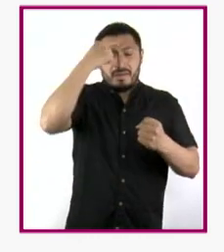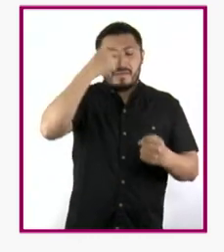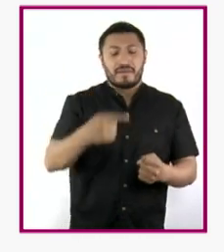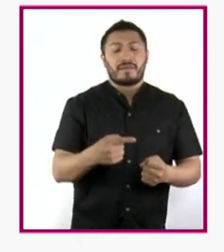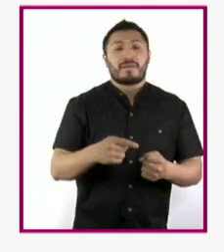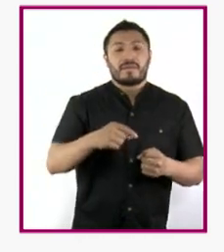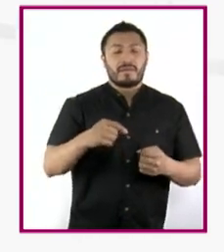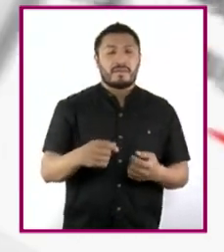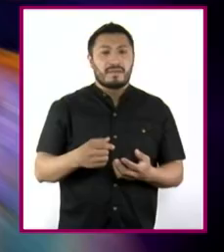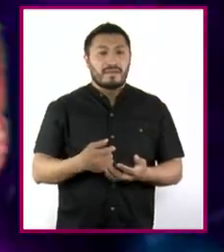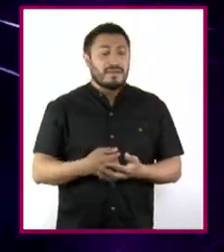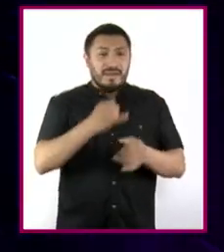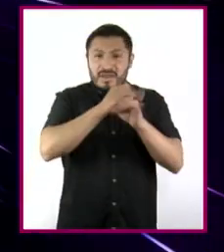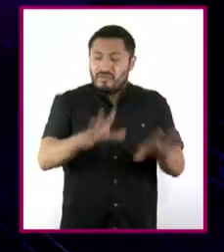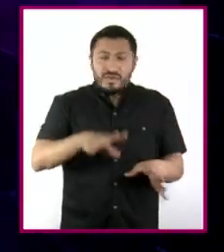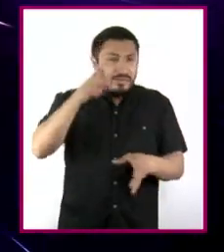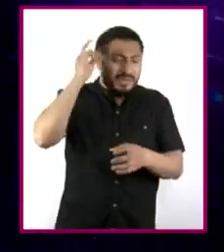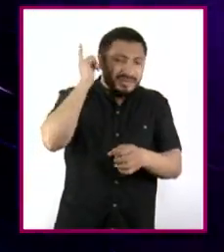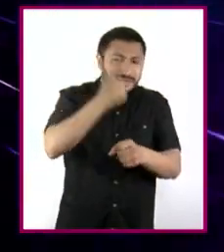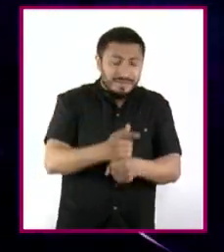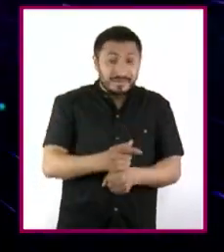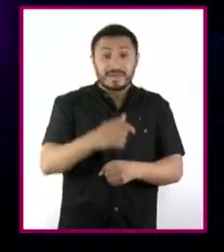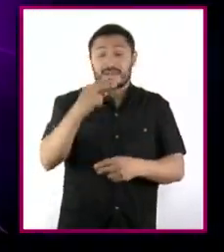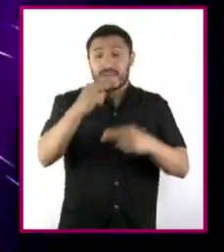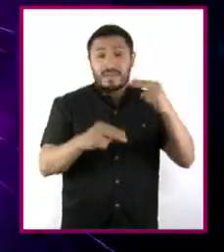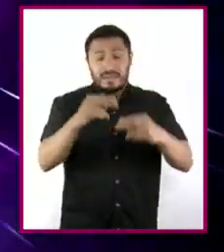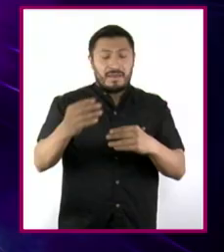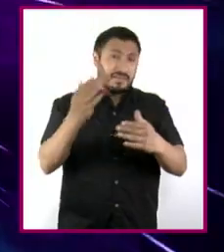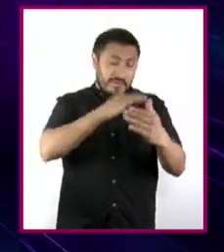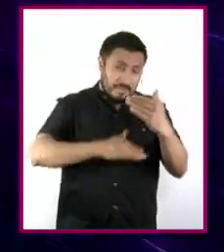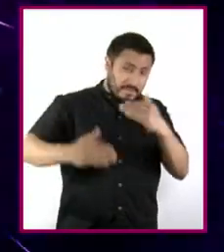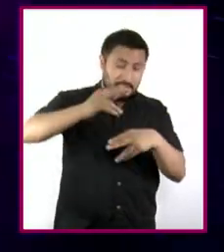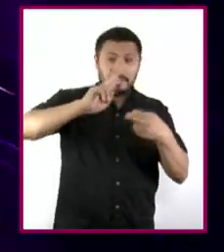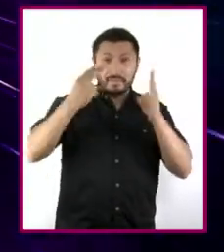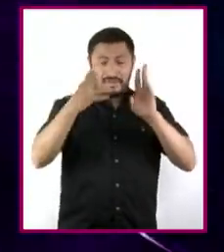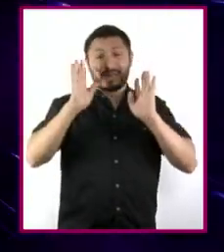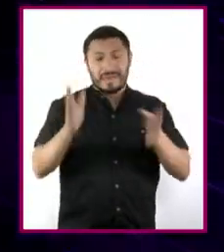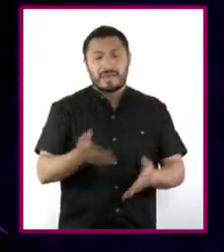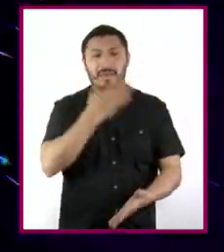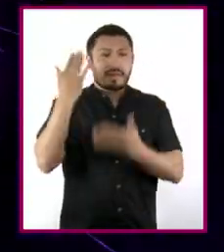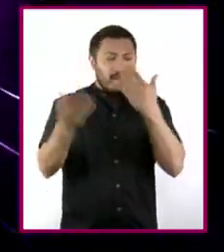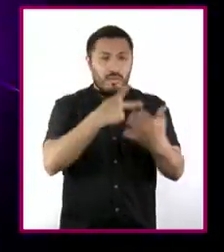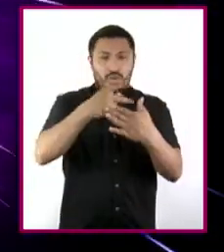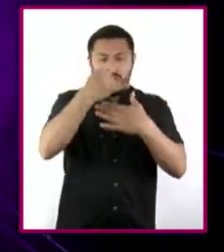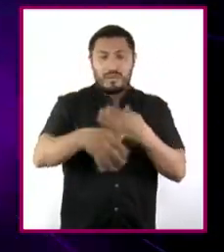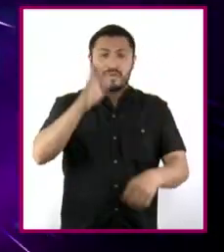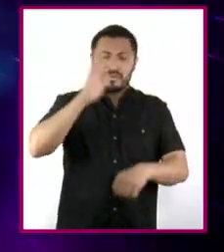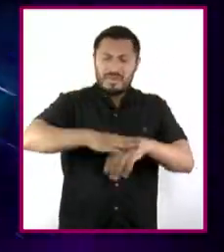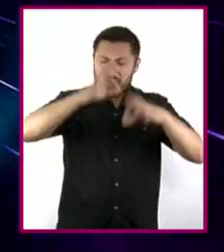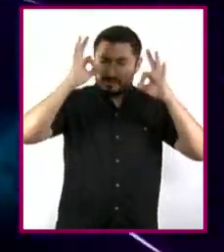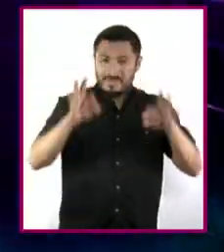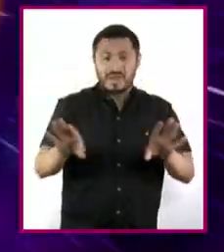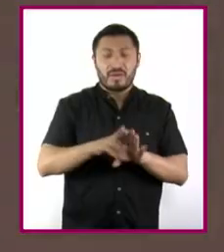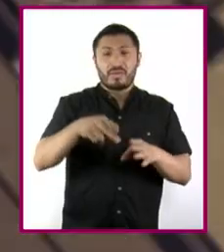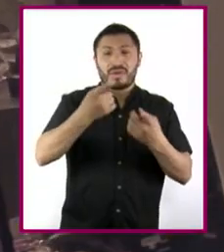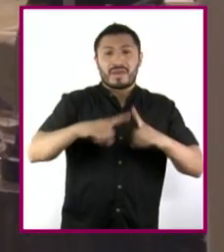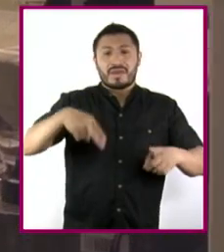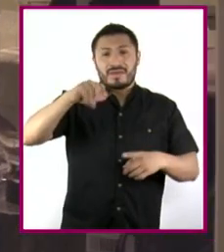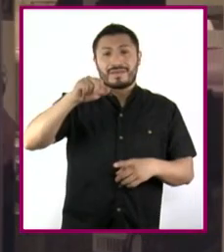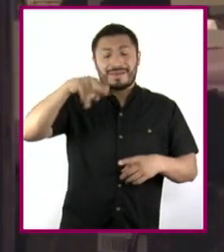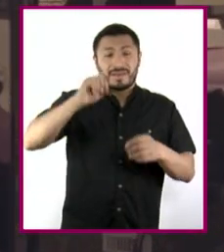que hubiera recabado. En los niveles superiores se llevan a cabo proyectos más ambiciosos como el desarrollo de